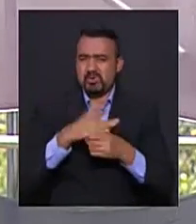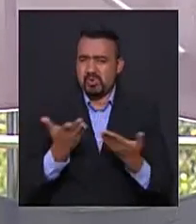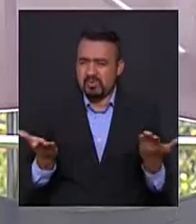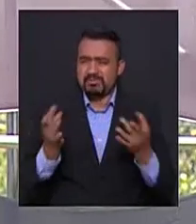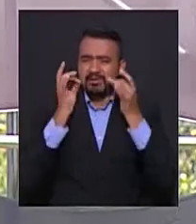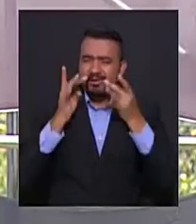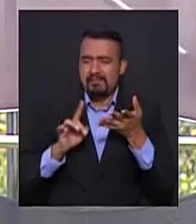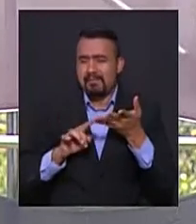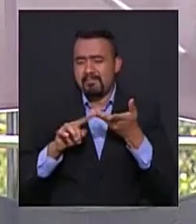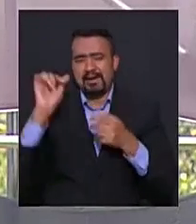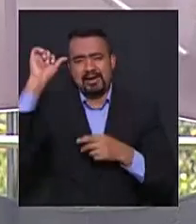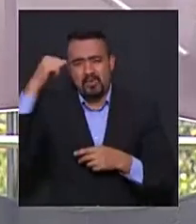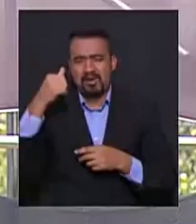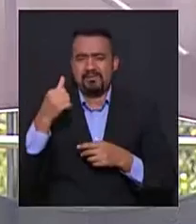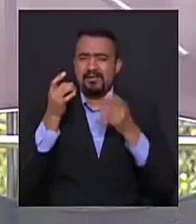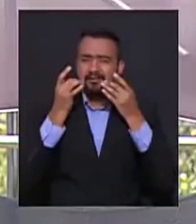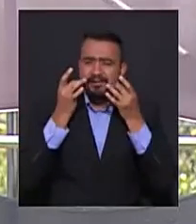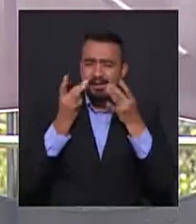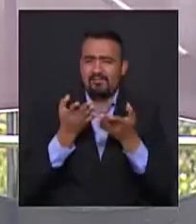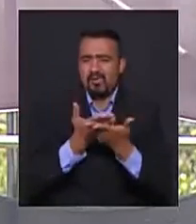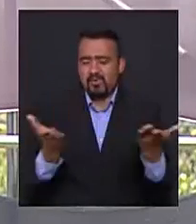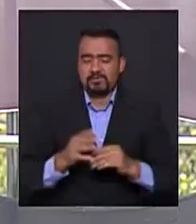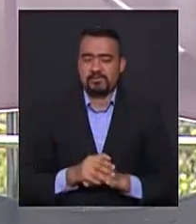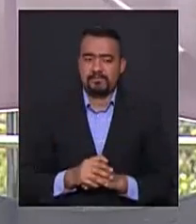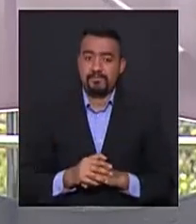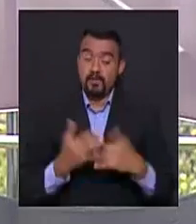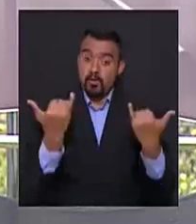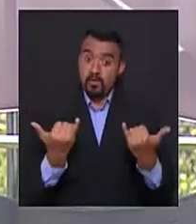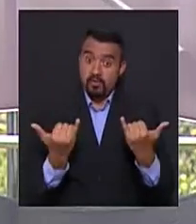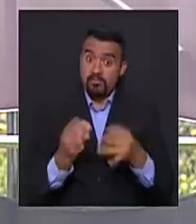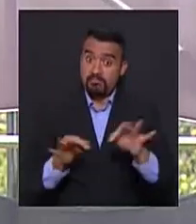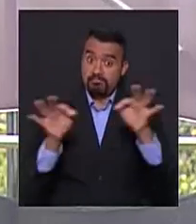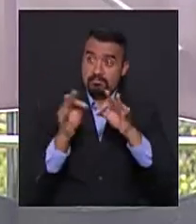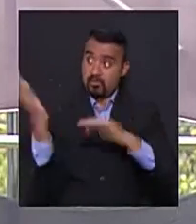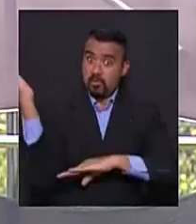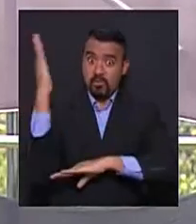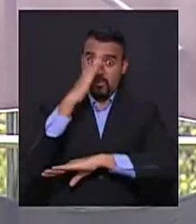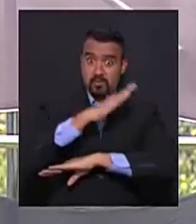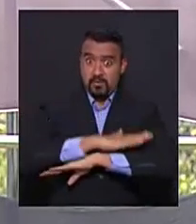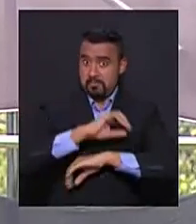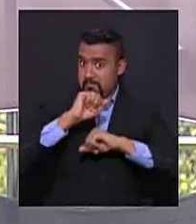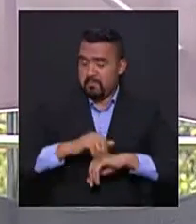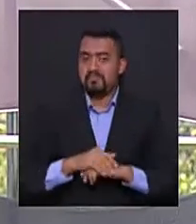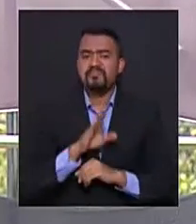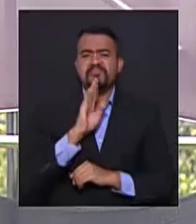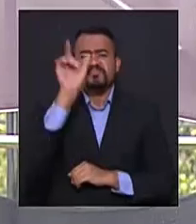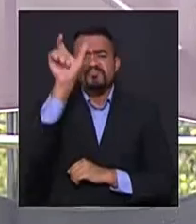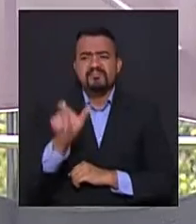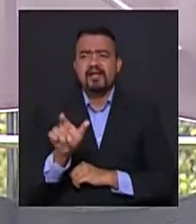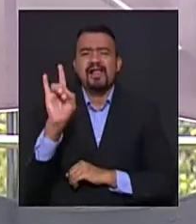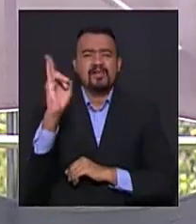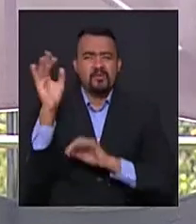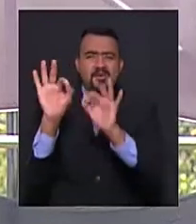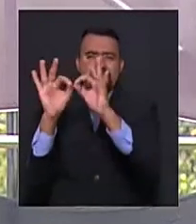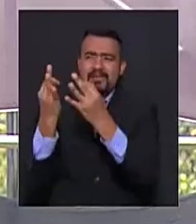ausencias, recuerdos y heridas. Es un día para pedirles perdón en nombre de la historia a todas las